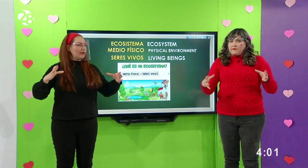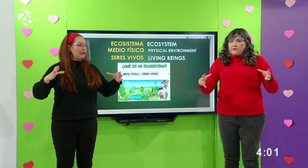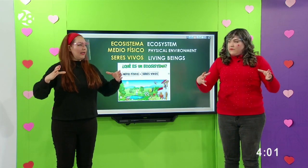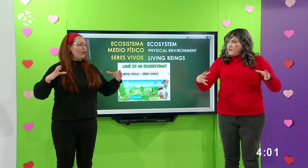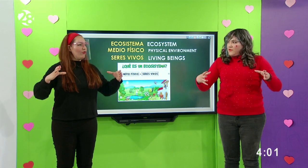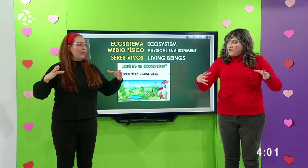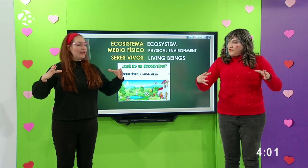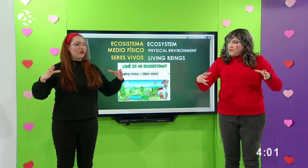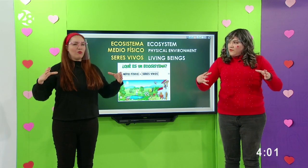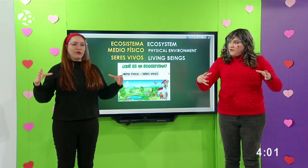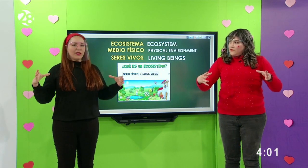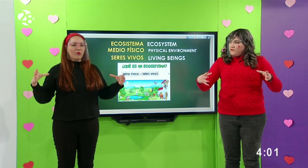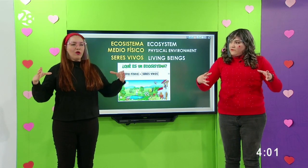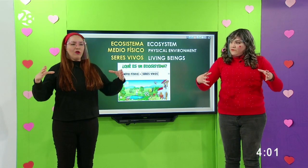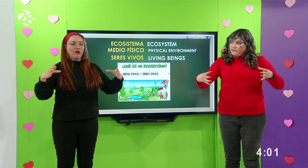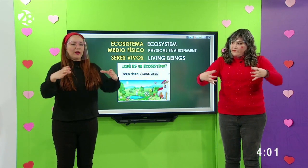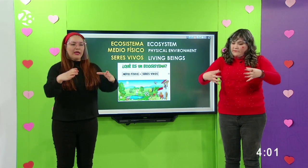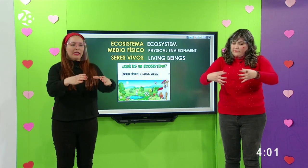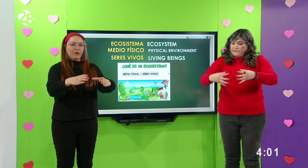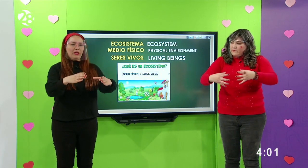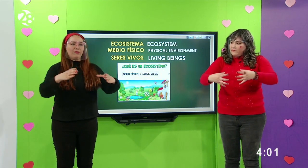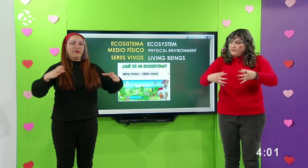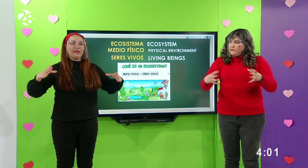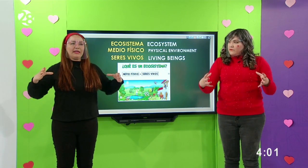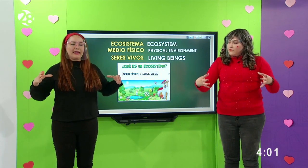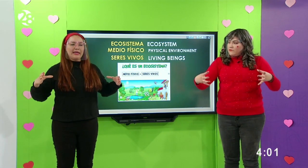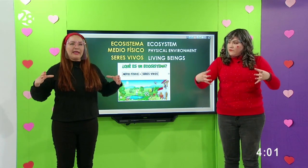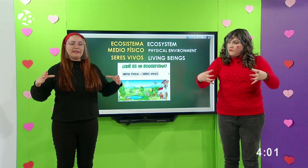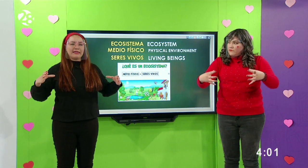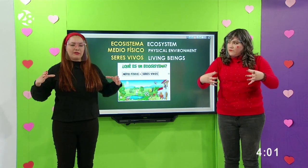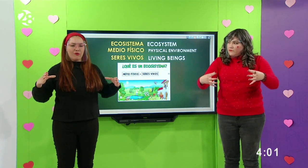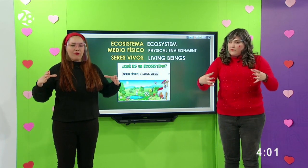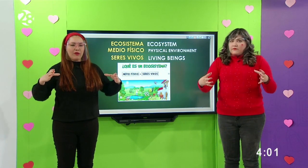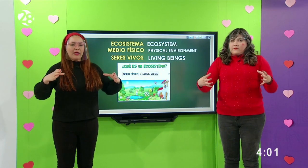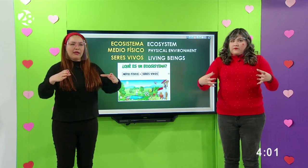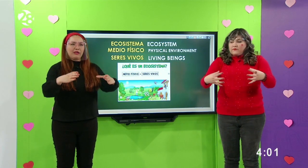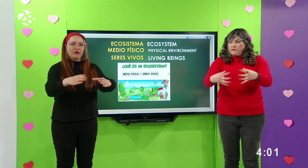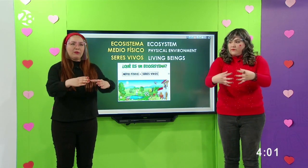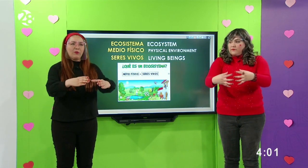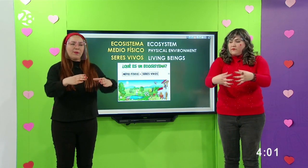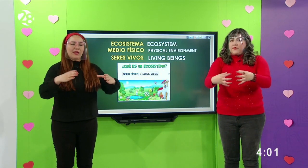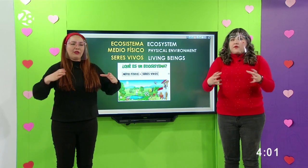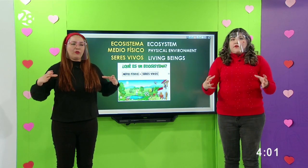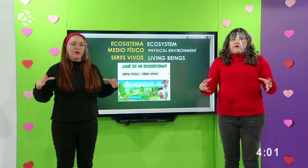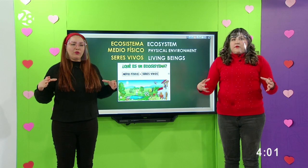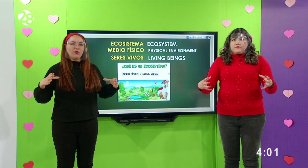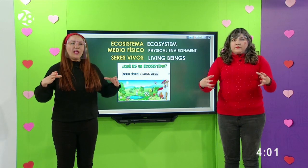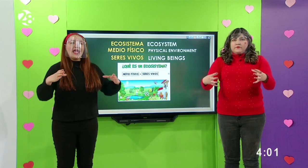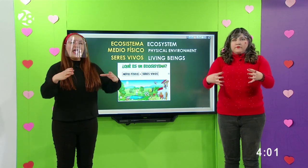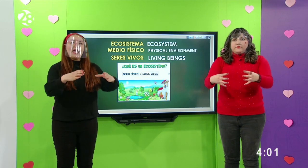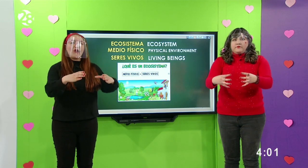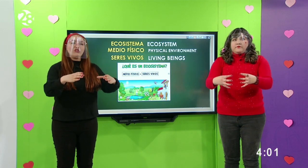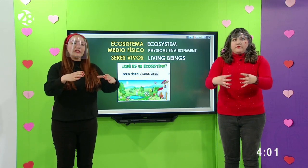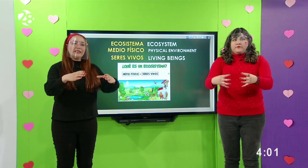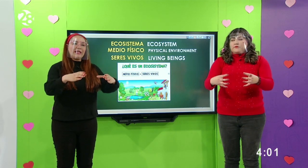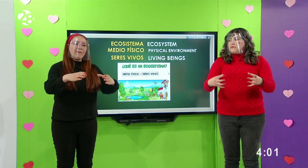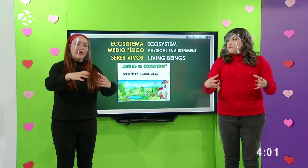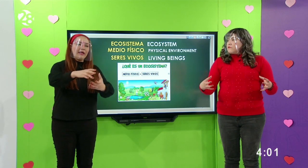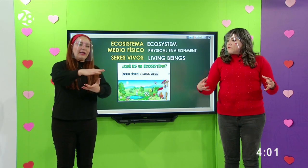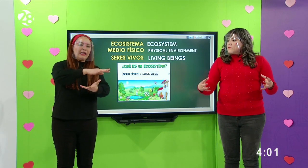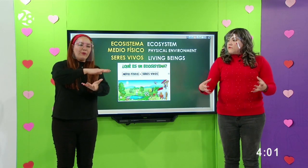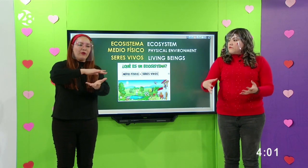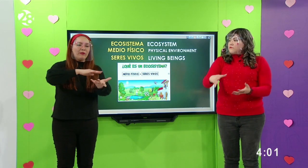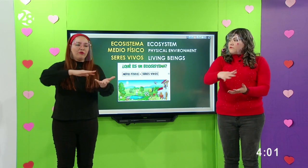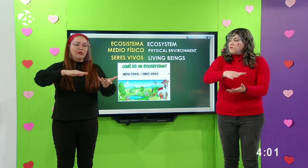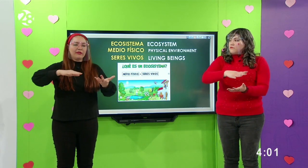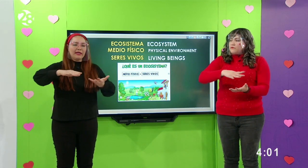vamos a hacer las dos manitas como un círculo y las ponemos en el centro, haciendo este movimiento. Esto es un ecosistema